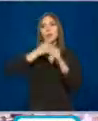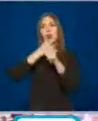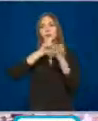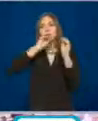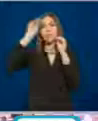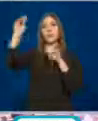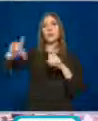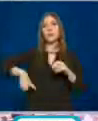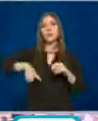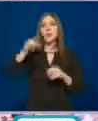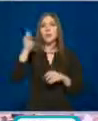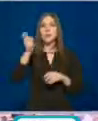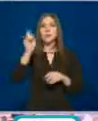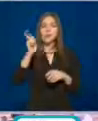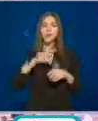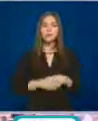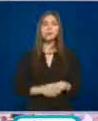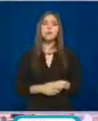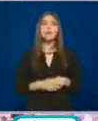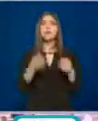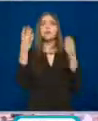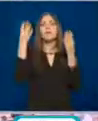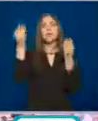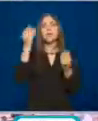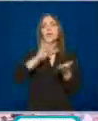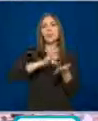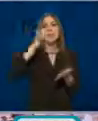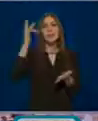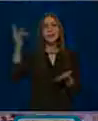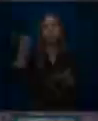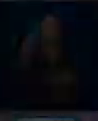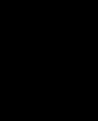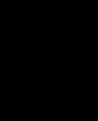nos mantenga el gobierno. ¿Ah? Muchísimas gracias. Gracias. Gracias, Fernando. Que Qué nos interesante mantenga la- historia.